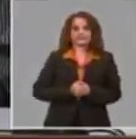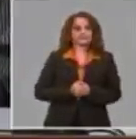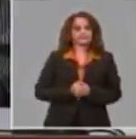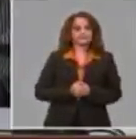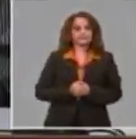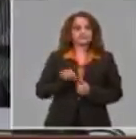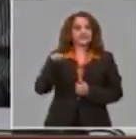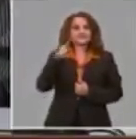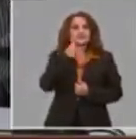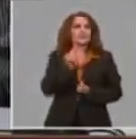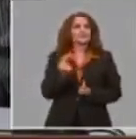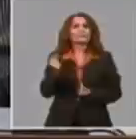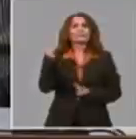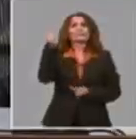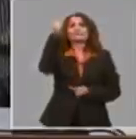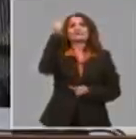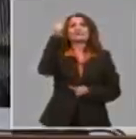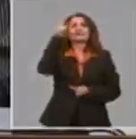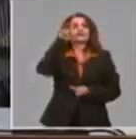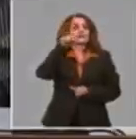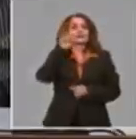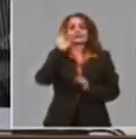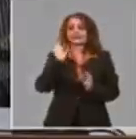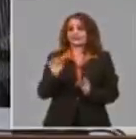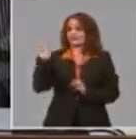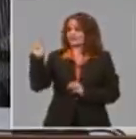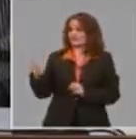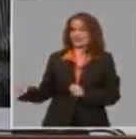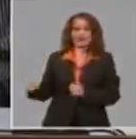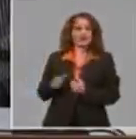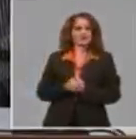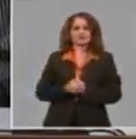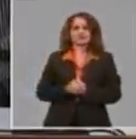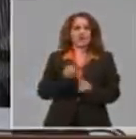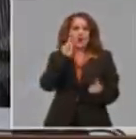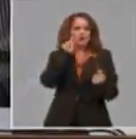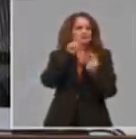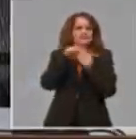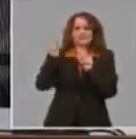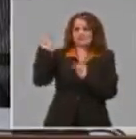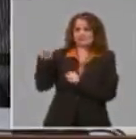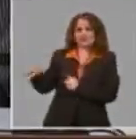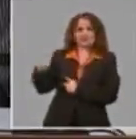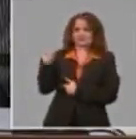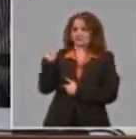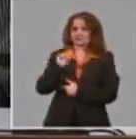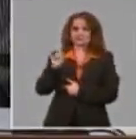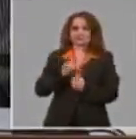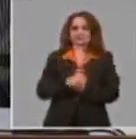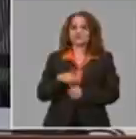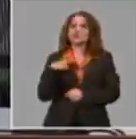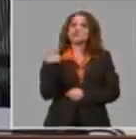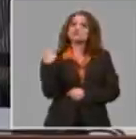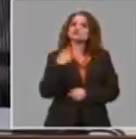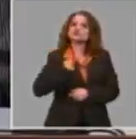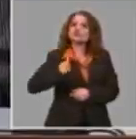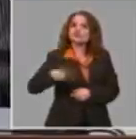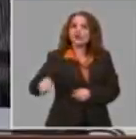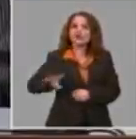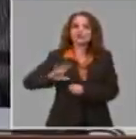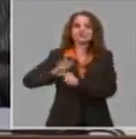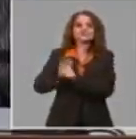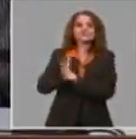sabe la escencia en el sentimiento pero actuante esta gente nosotros vamos a actuar contra los que se apoderan de la cura